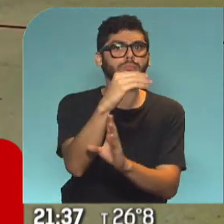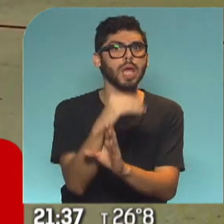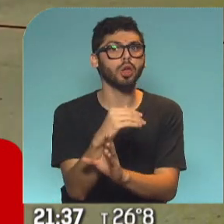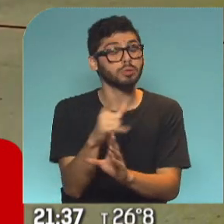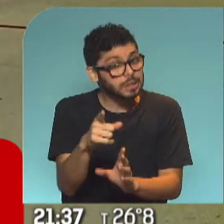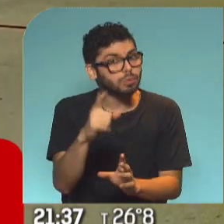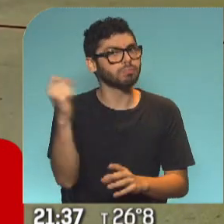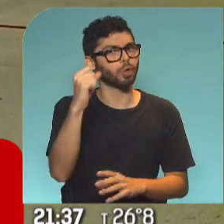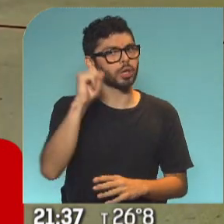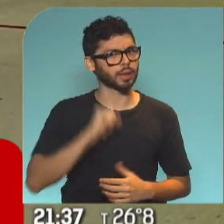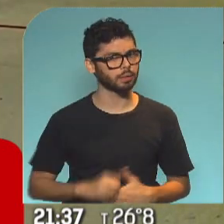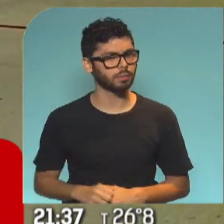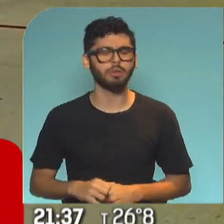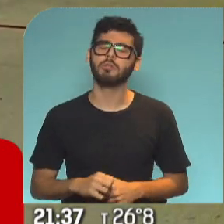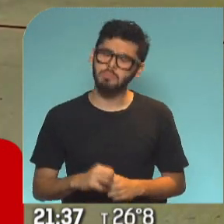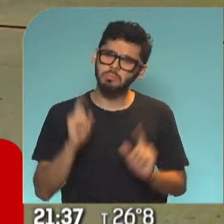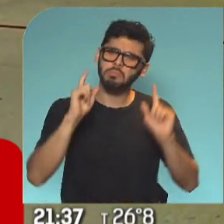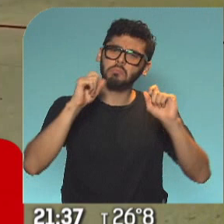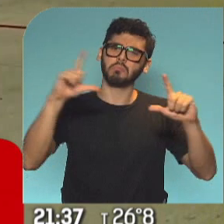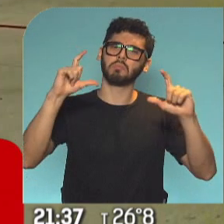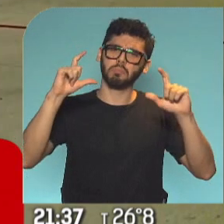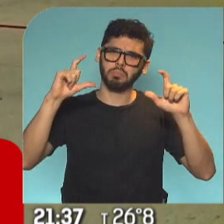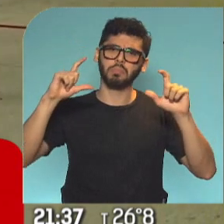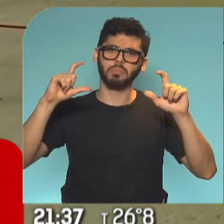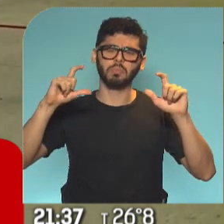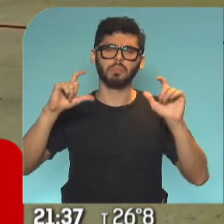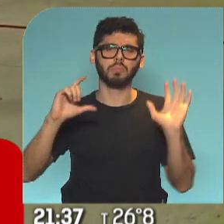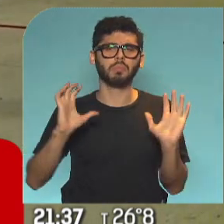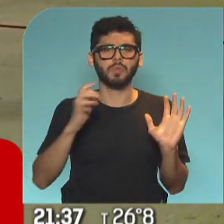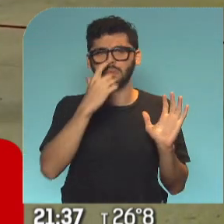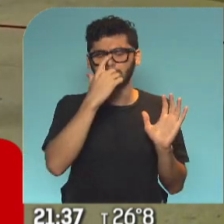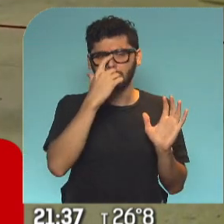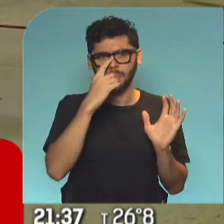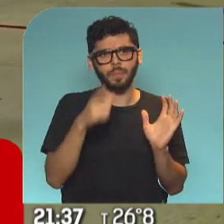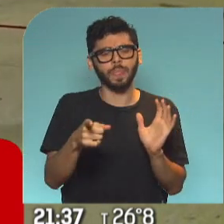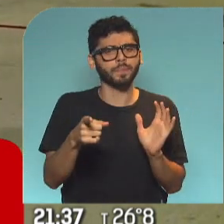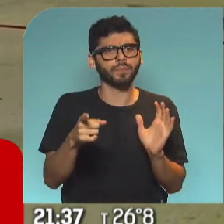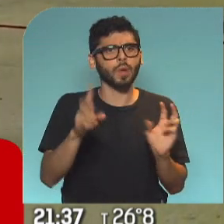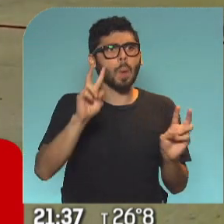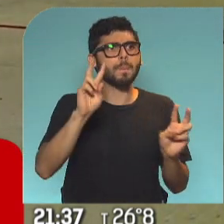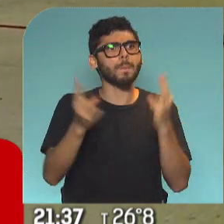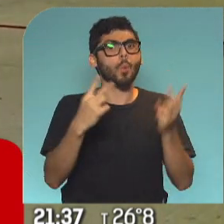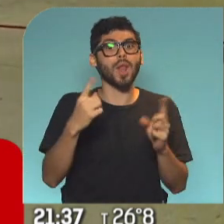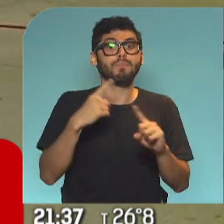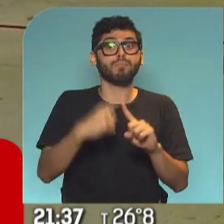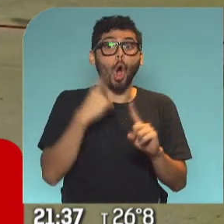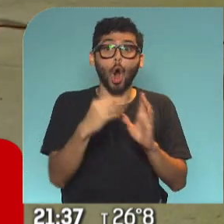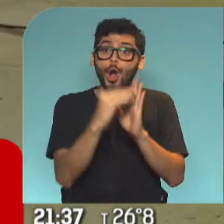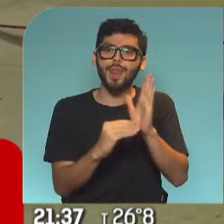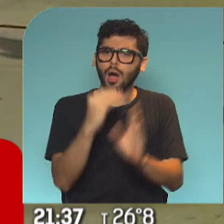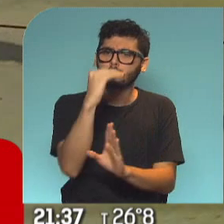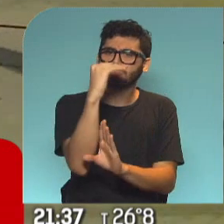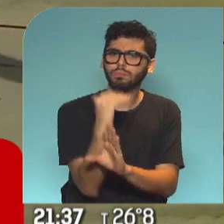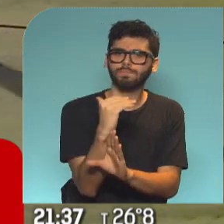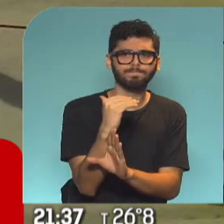ese. Sí, llamativamente no suele bajar el número de fallecidos diarios. Nunca se